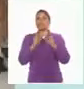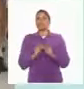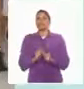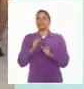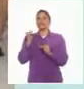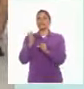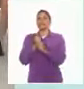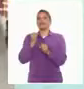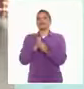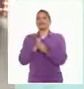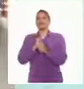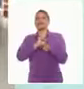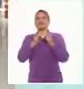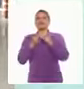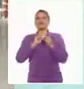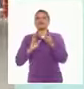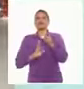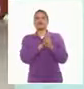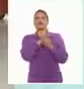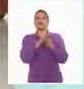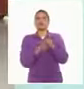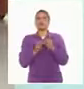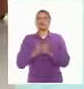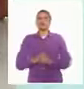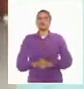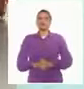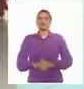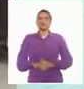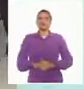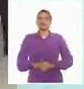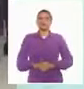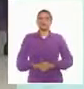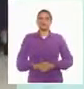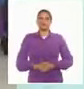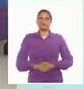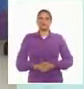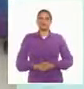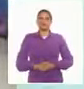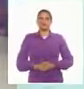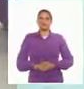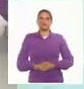control de la pandemia. Yurka Damaris, Canal Cubano de Noticias.